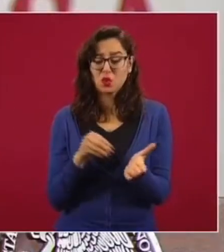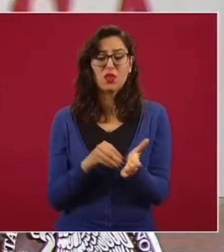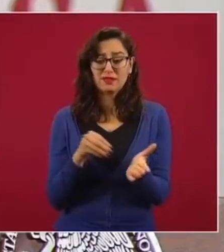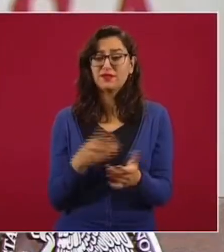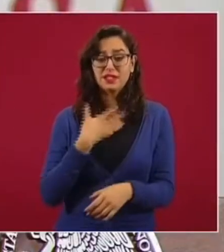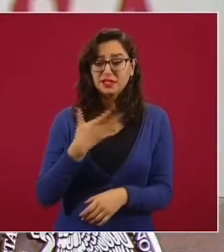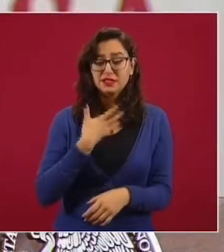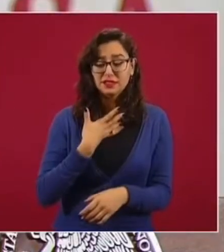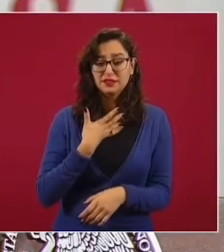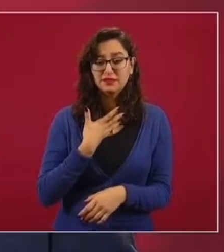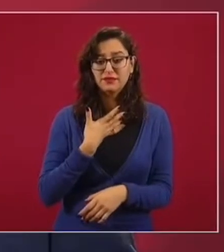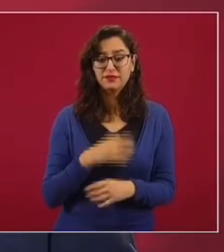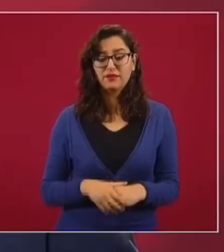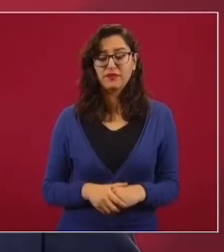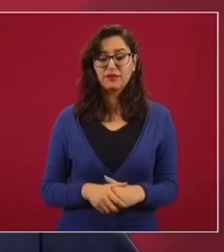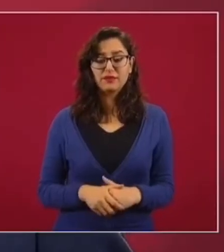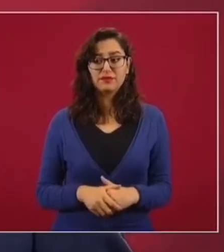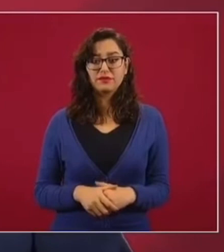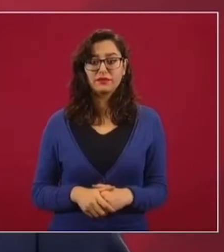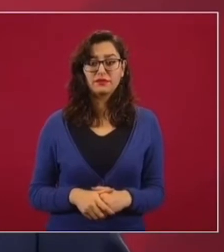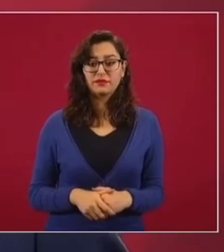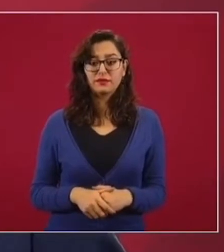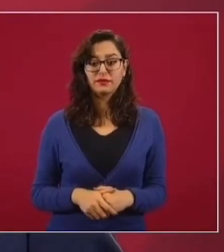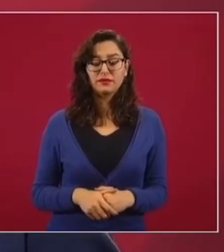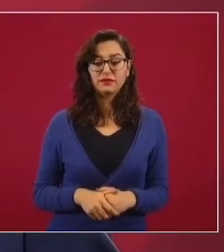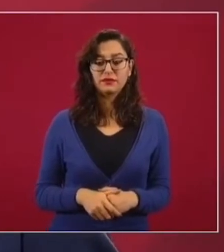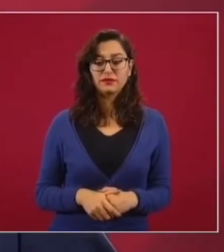afectando. Y hay